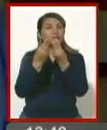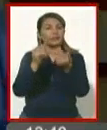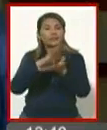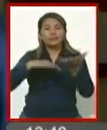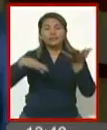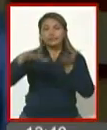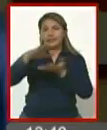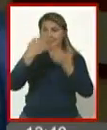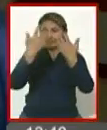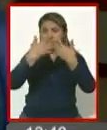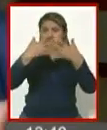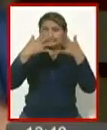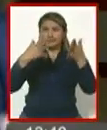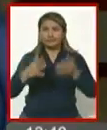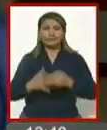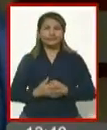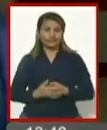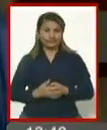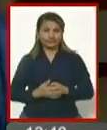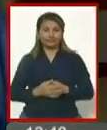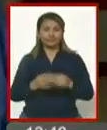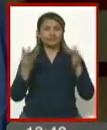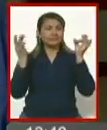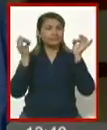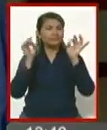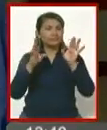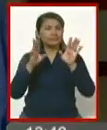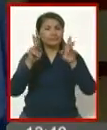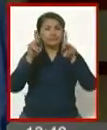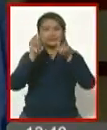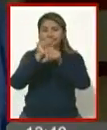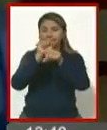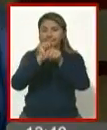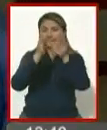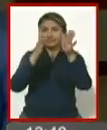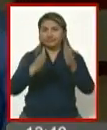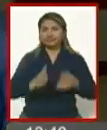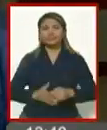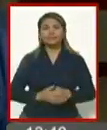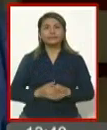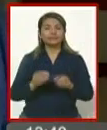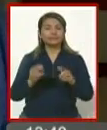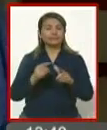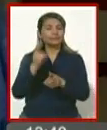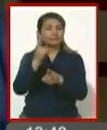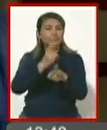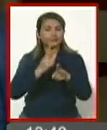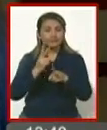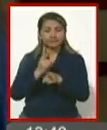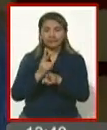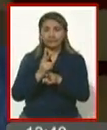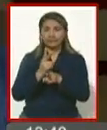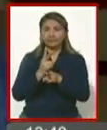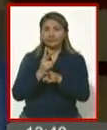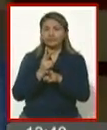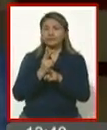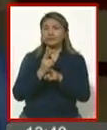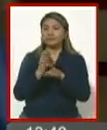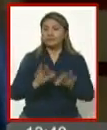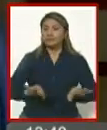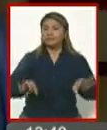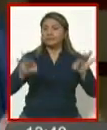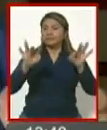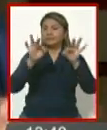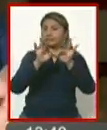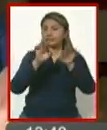existen en diferentes empresas, y el peor perjudicado es el trabajador. Entonces tenemos realmente que cuidar el capital más precioso de